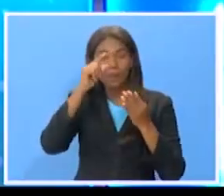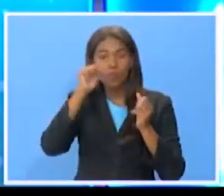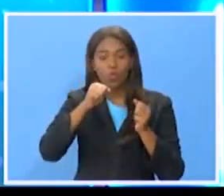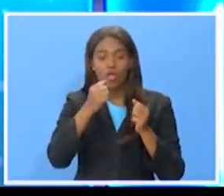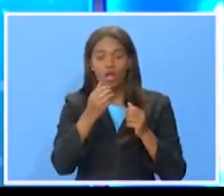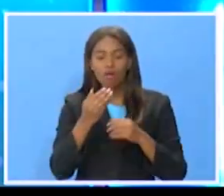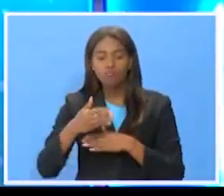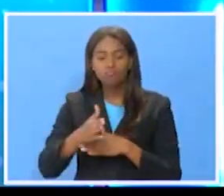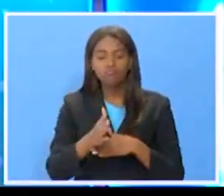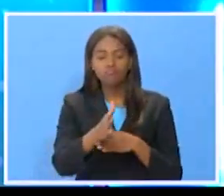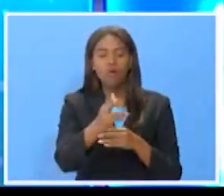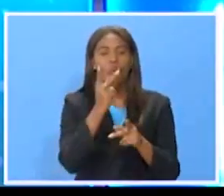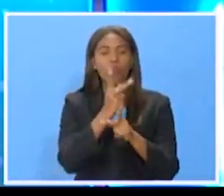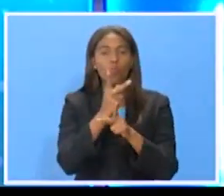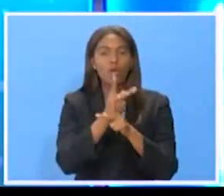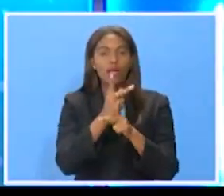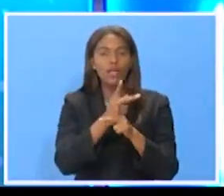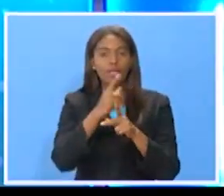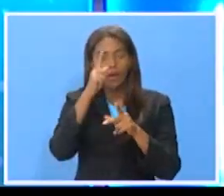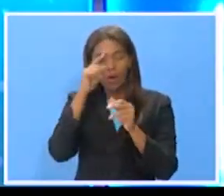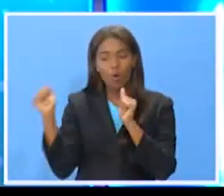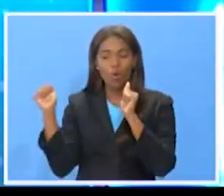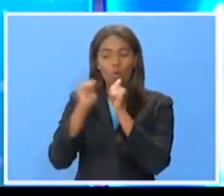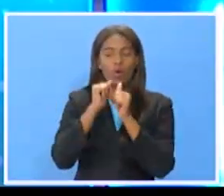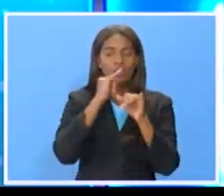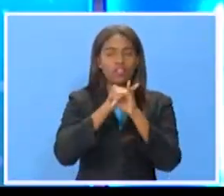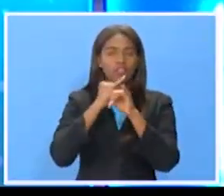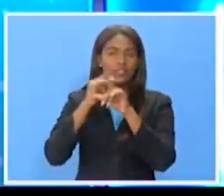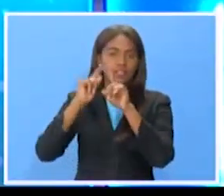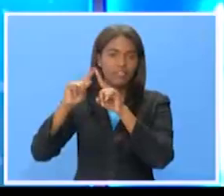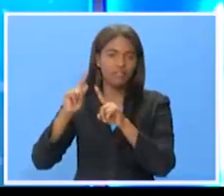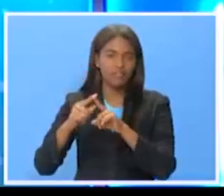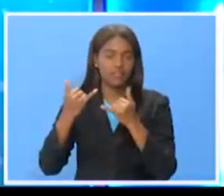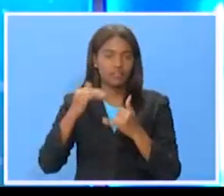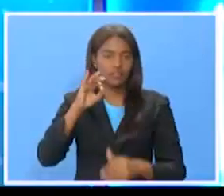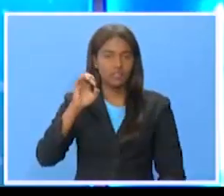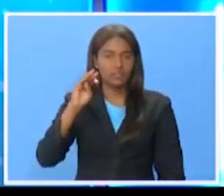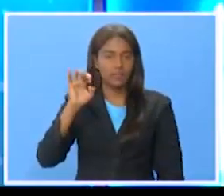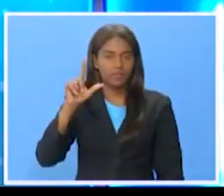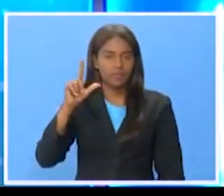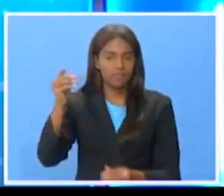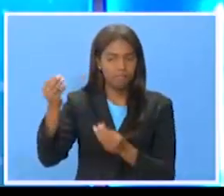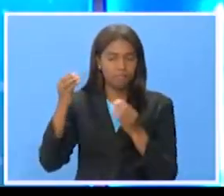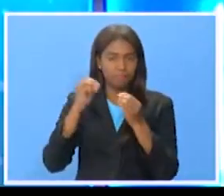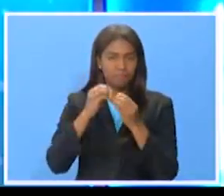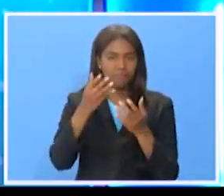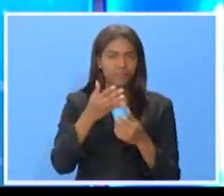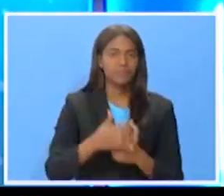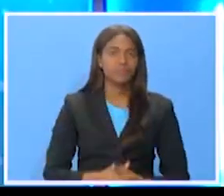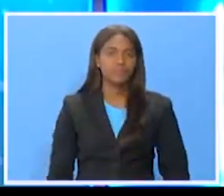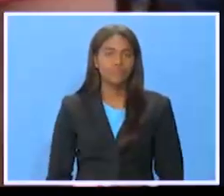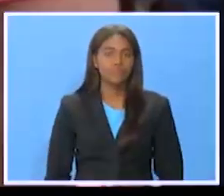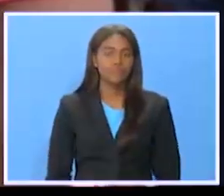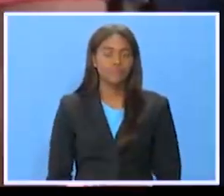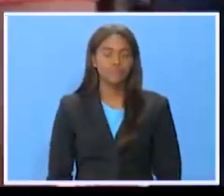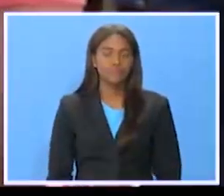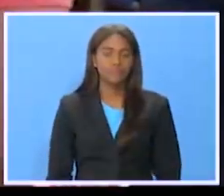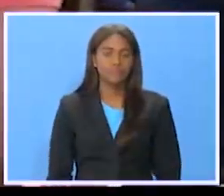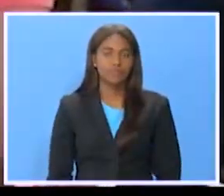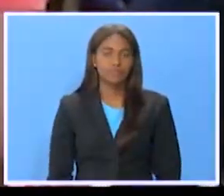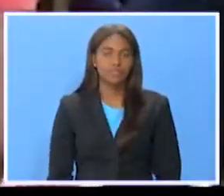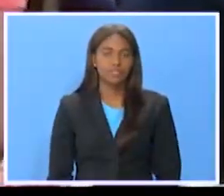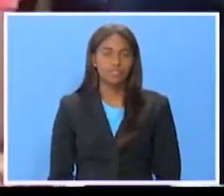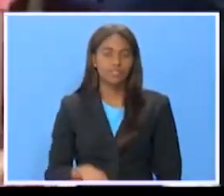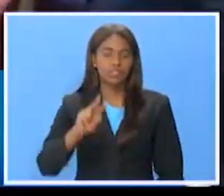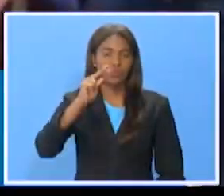tilapias con el concurso de varias instituciones. José Manuel Rosario tiene los detalles a continuación. El subcentro